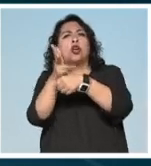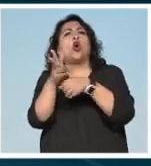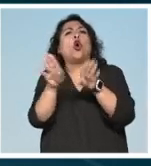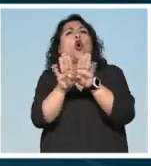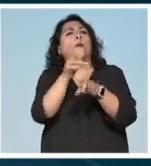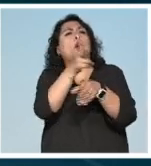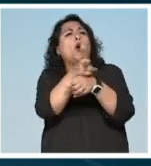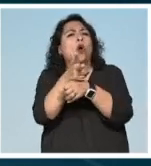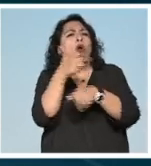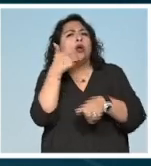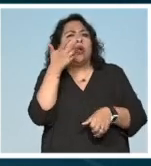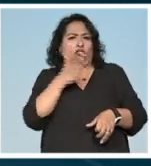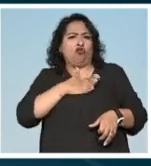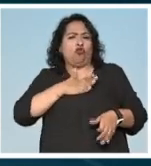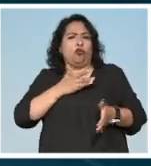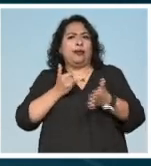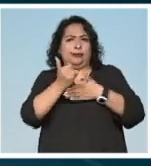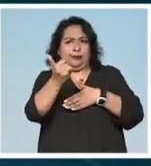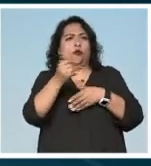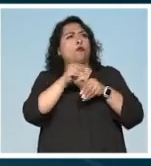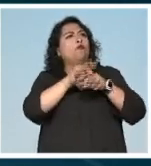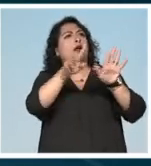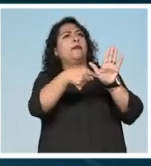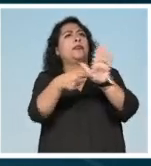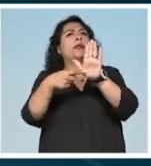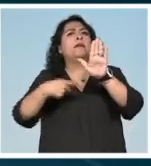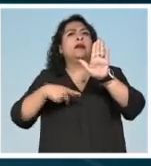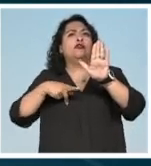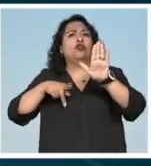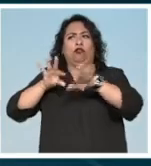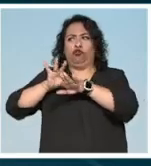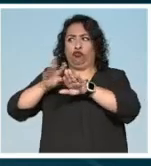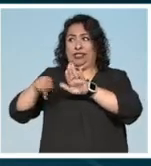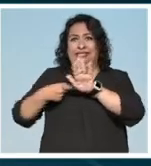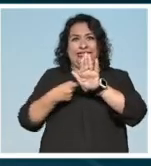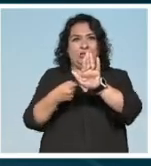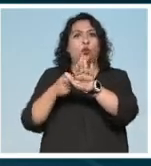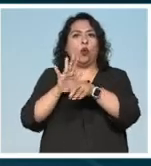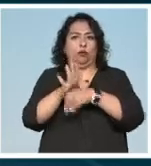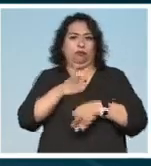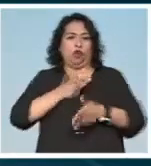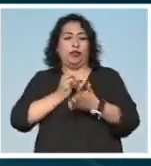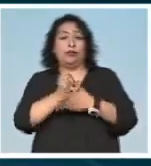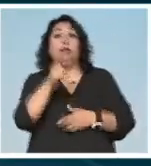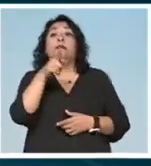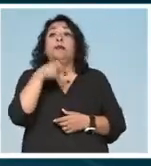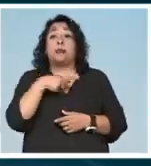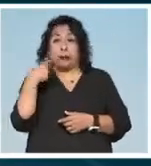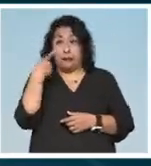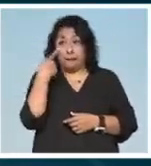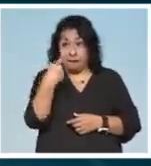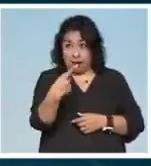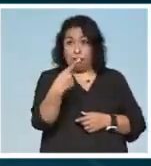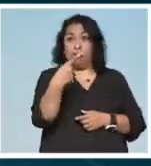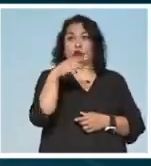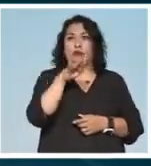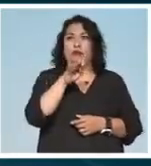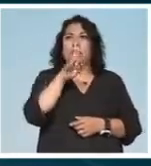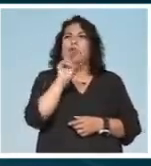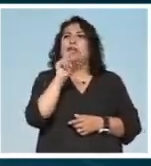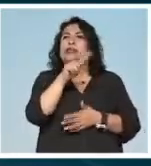quiere retratar y qué es lo que quiere decir a la gente sobre esa realidad. Lo que el público podrá ver en la página de Memórica